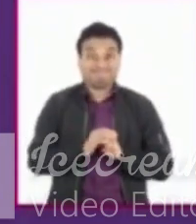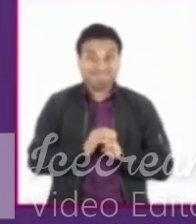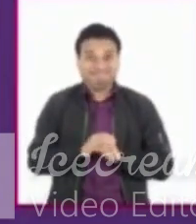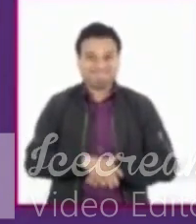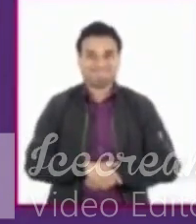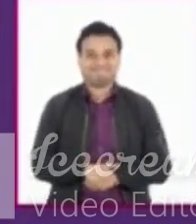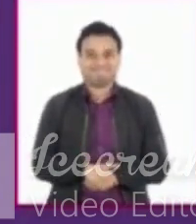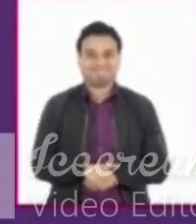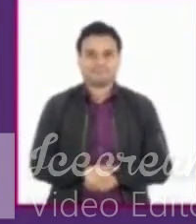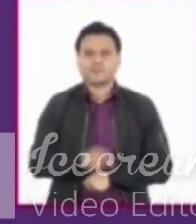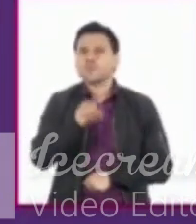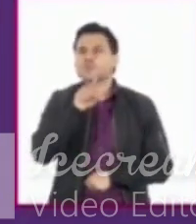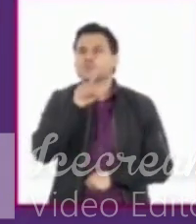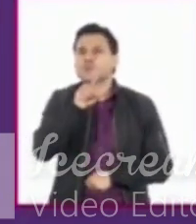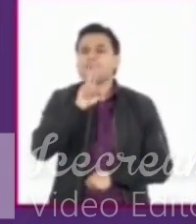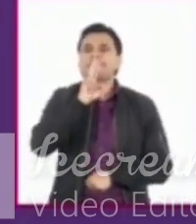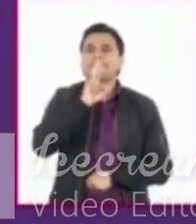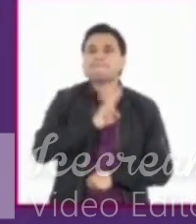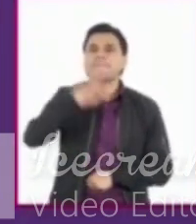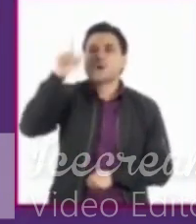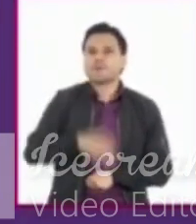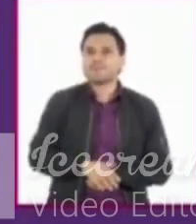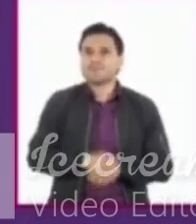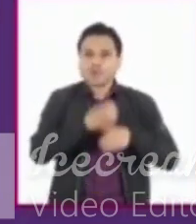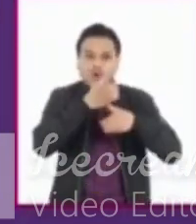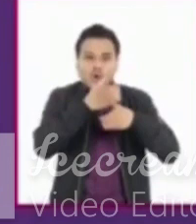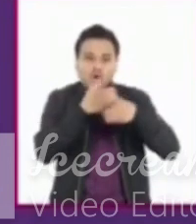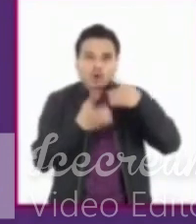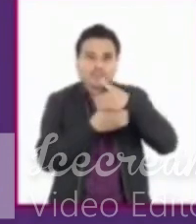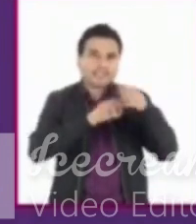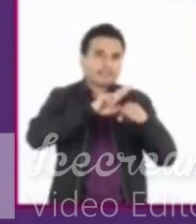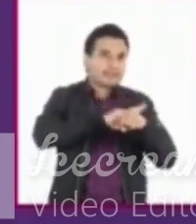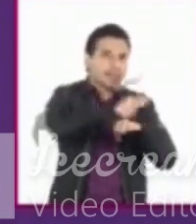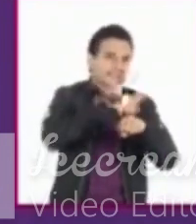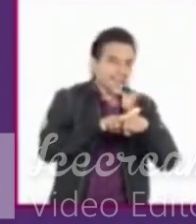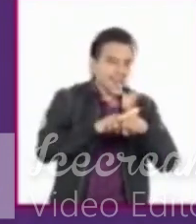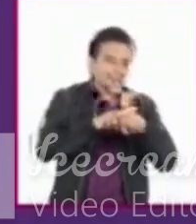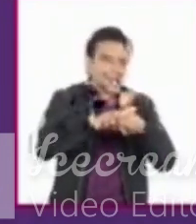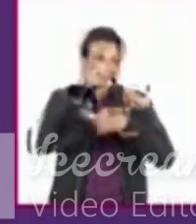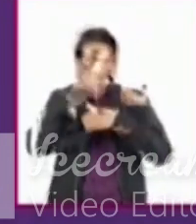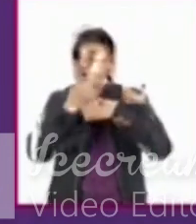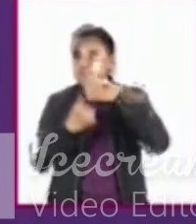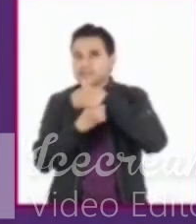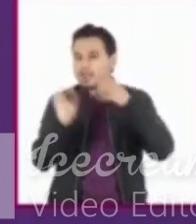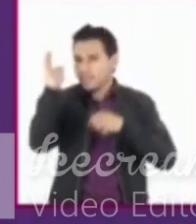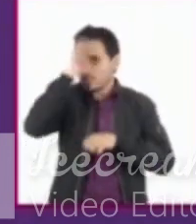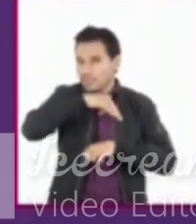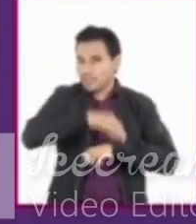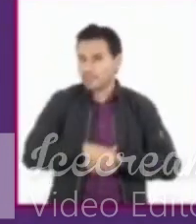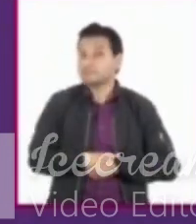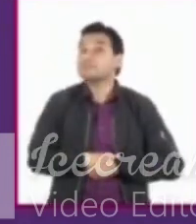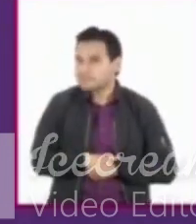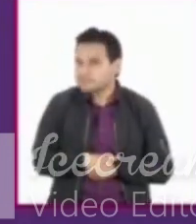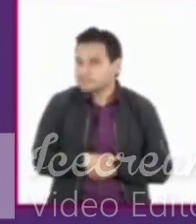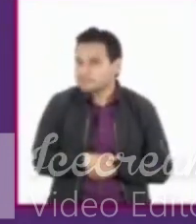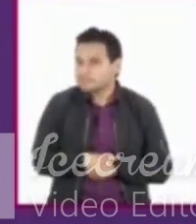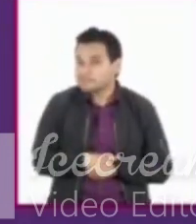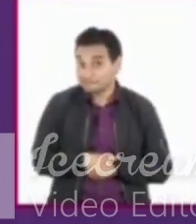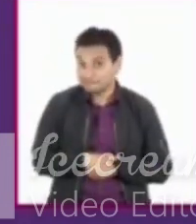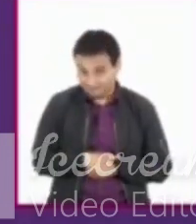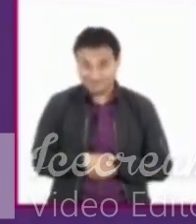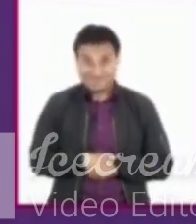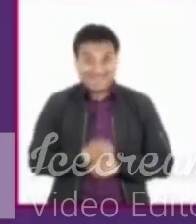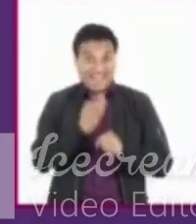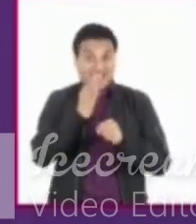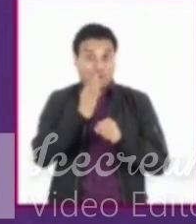¿Qué prefieren, productos naturales o sintéticos? Hasta el momento, ha sido sorprendente el